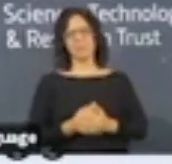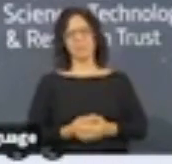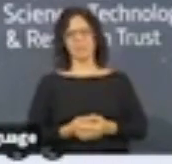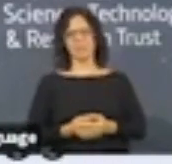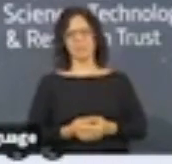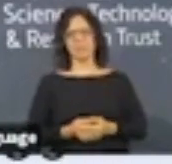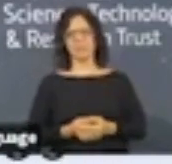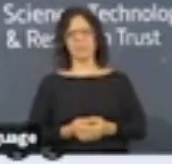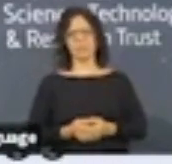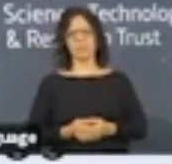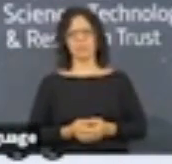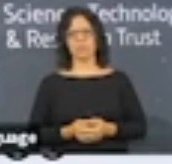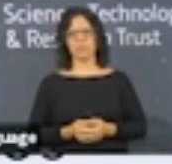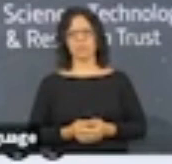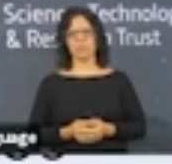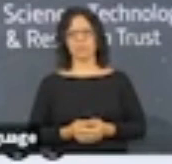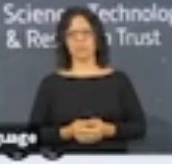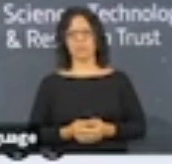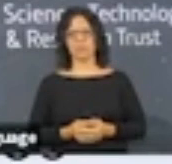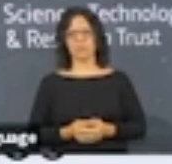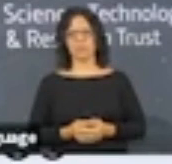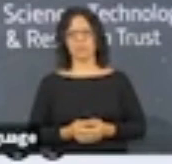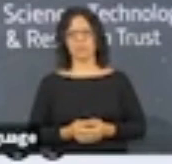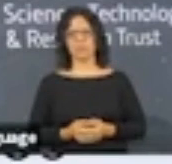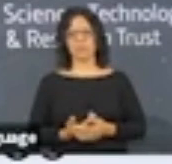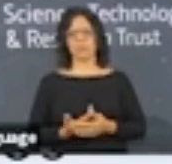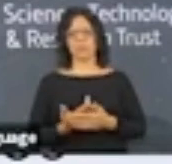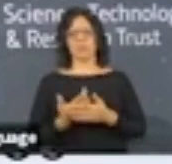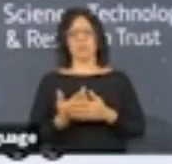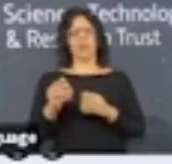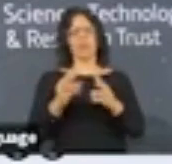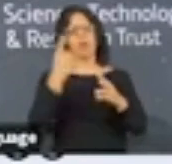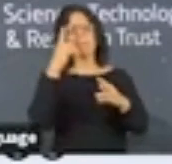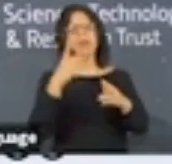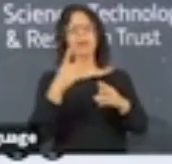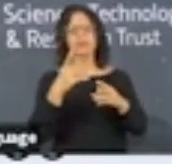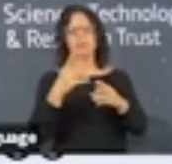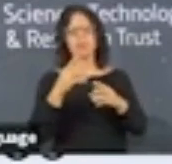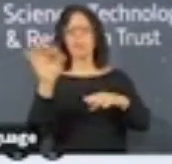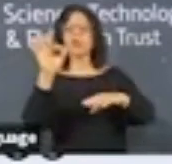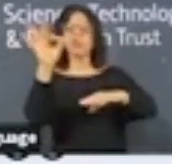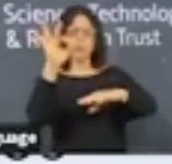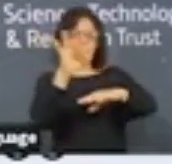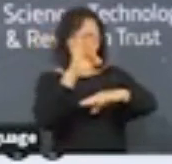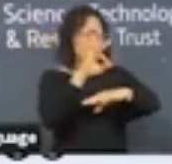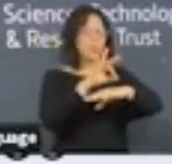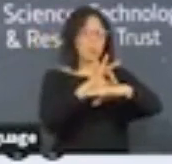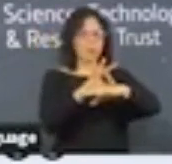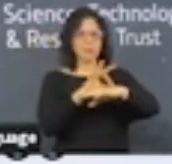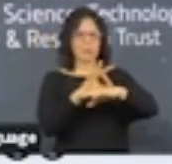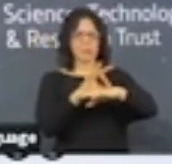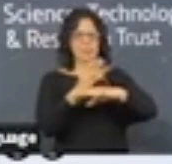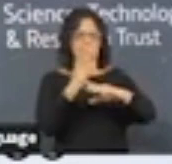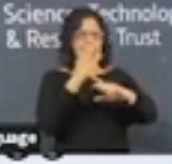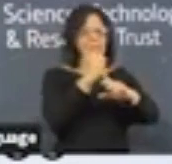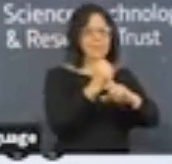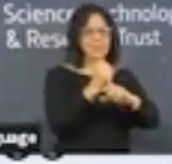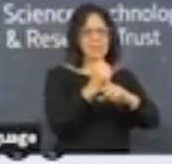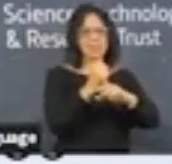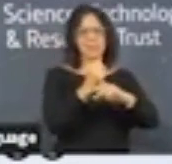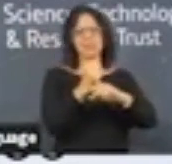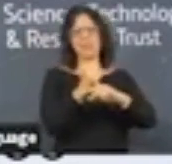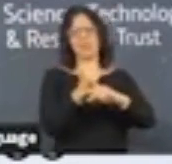En la estrategia de atraer y eliminar, como comenté antes, están las trampas pegajosas que atraen a las hembras de Aedes